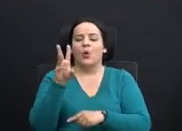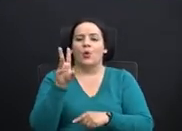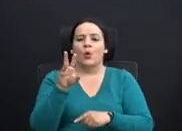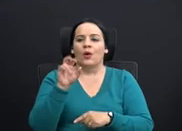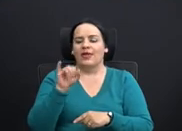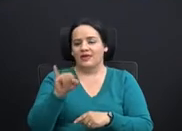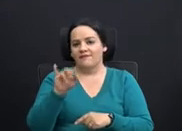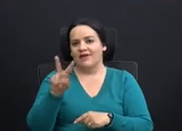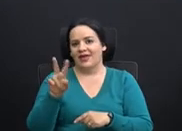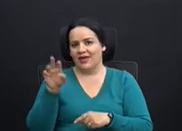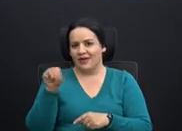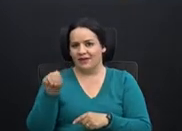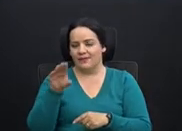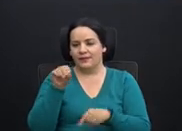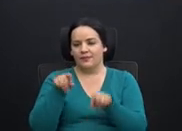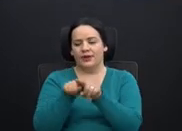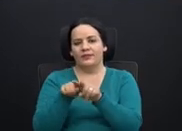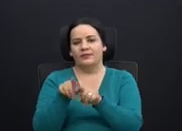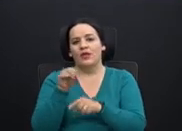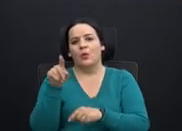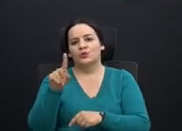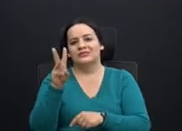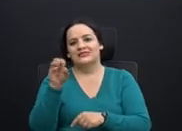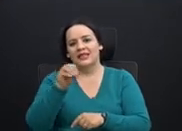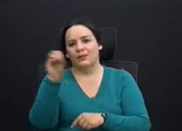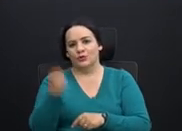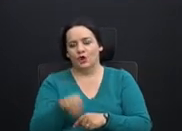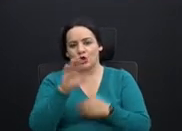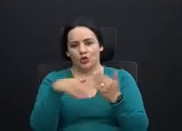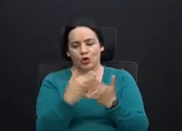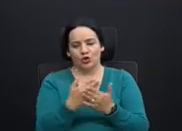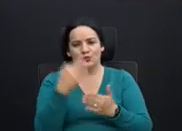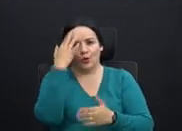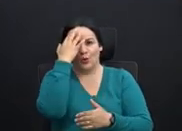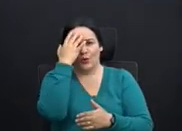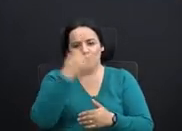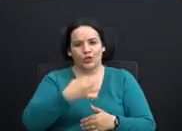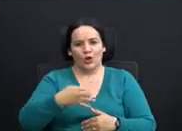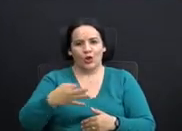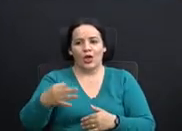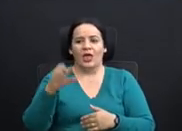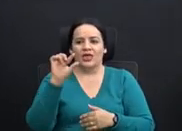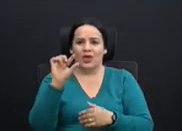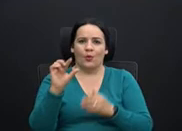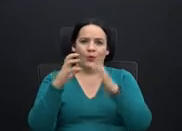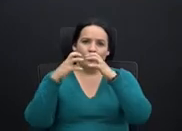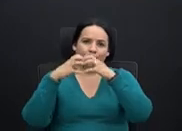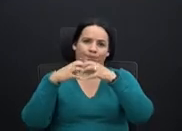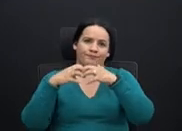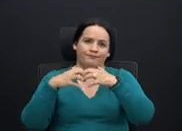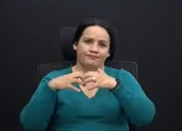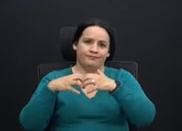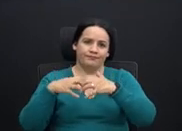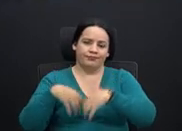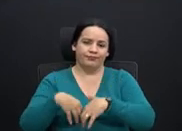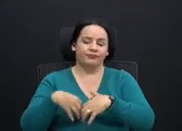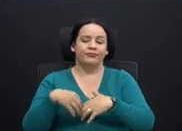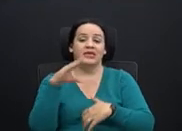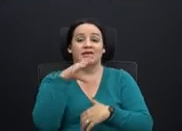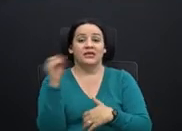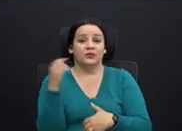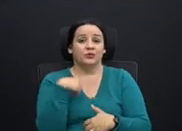un régimen del que todos estamos preocupadísimos todos los días porque está al borde de la quiebra y